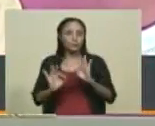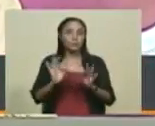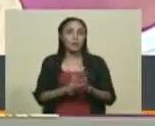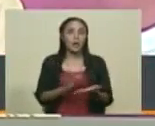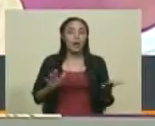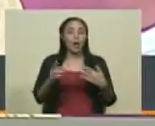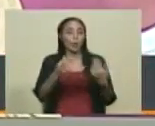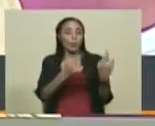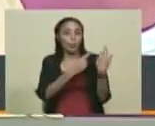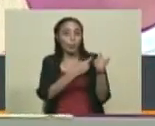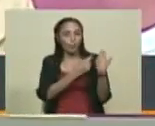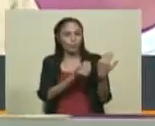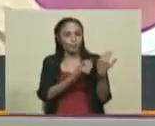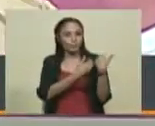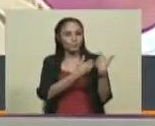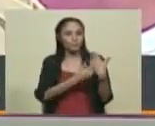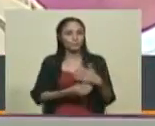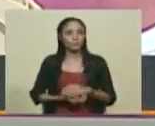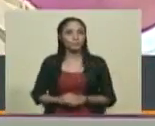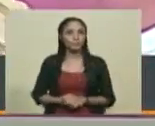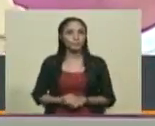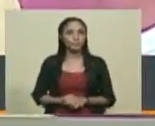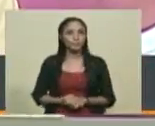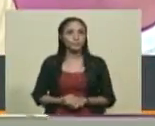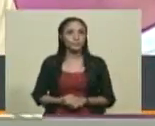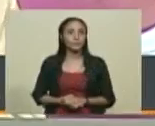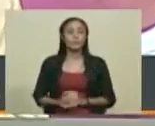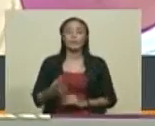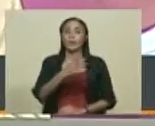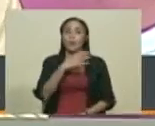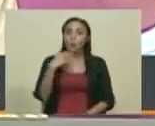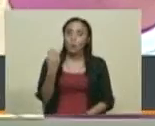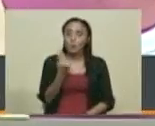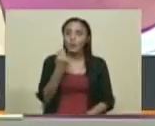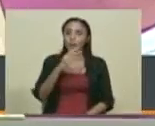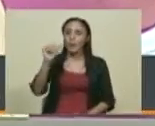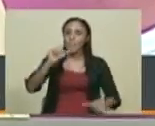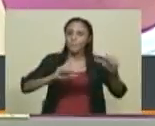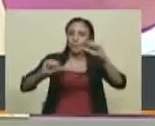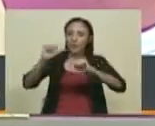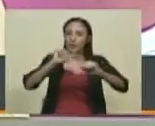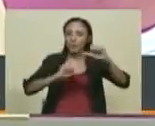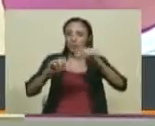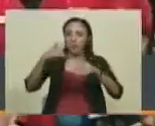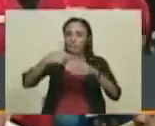compromiso, la juventud petroquímica también.